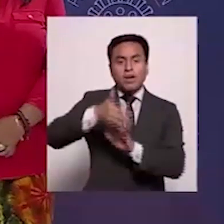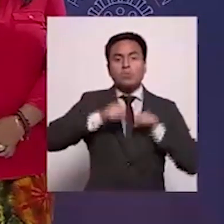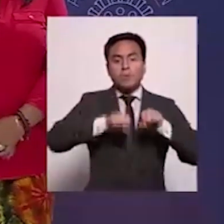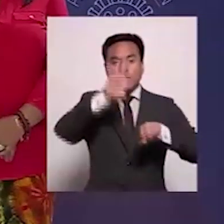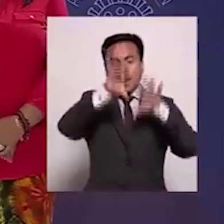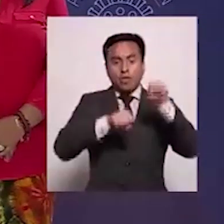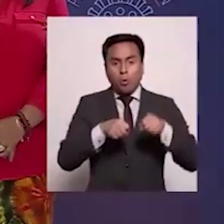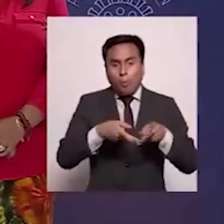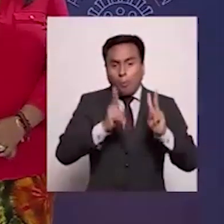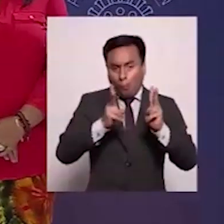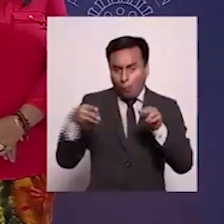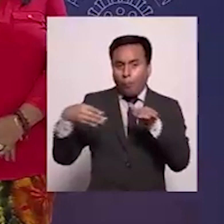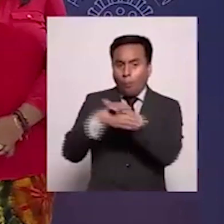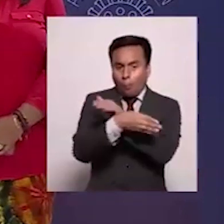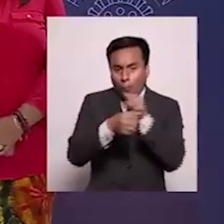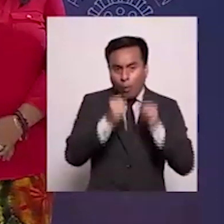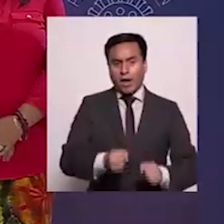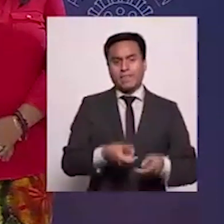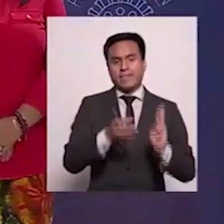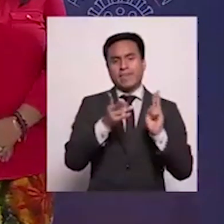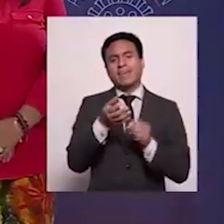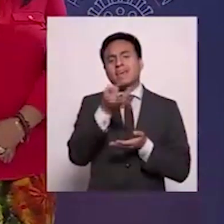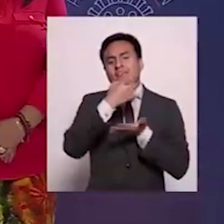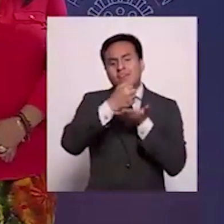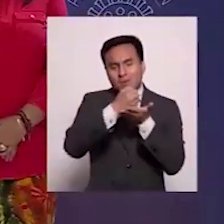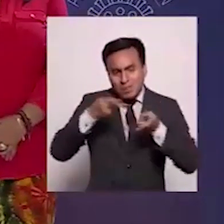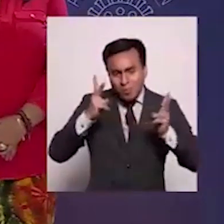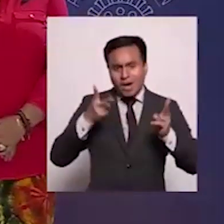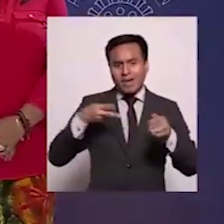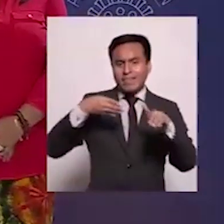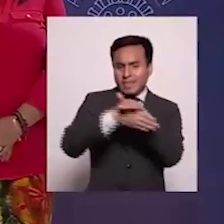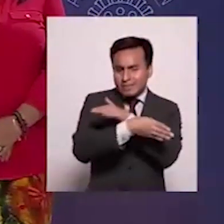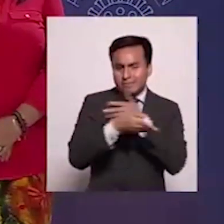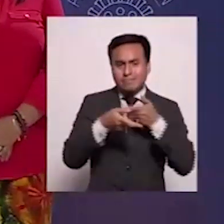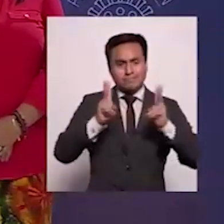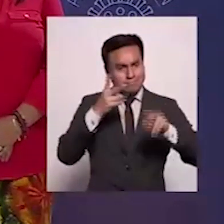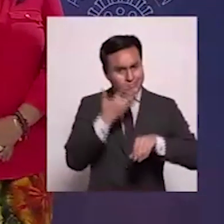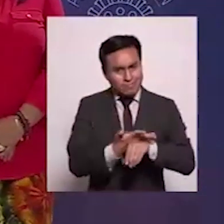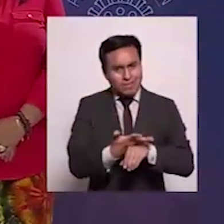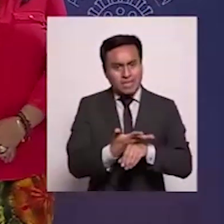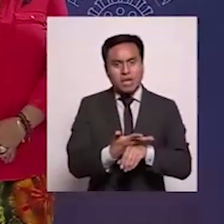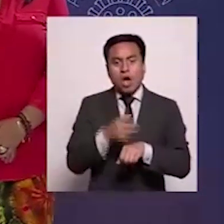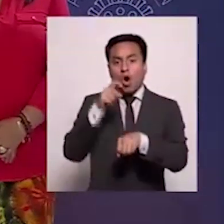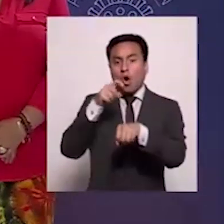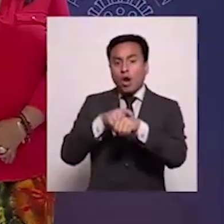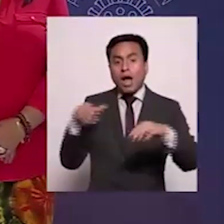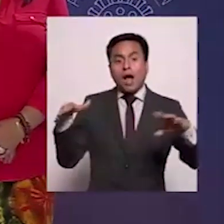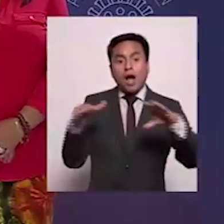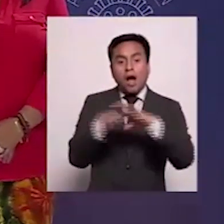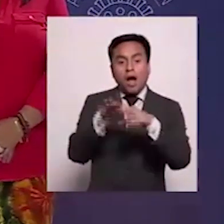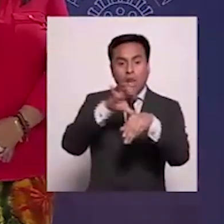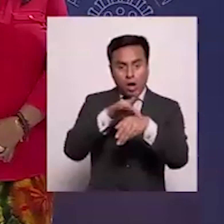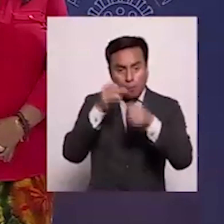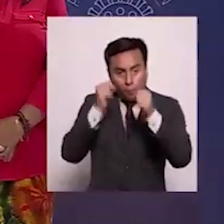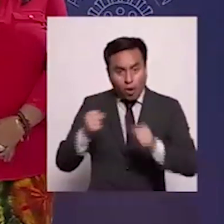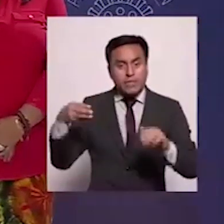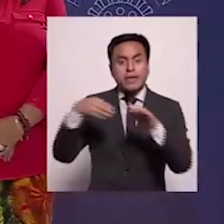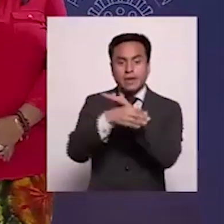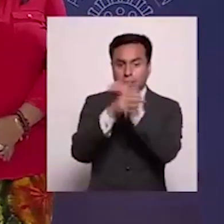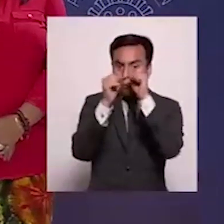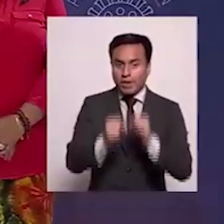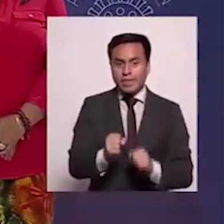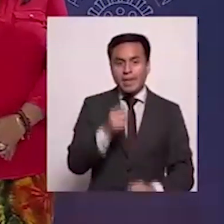supermercado van a poder ir a la farmacia van a poder también ir a una hora concertada con el doctor y para